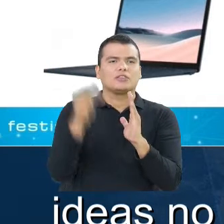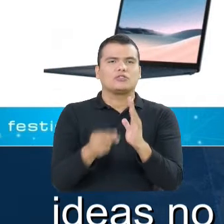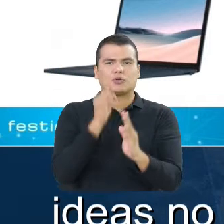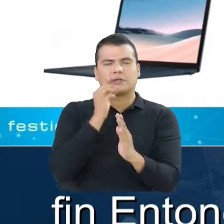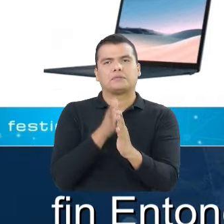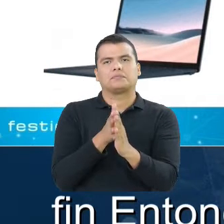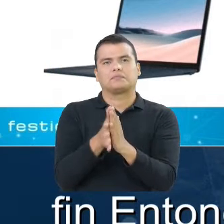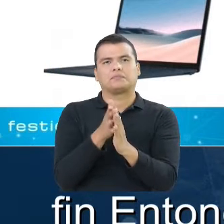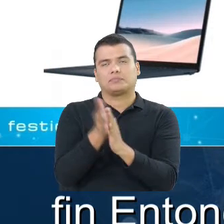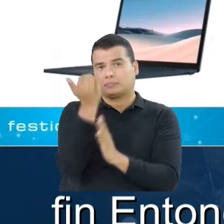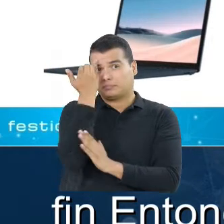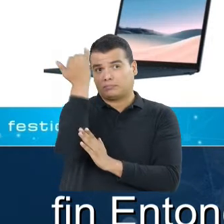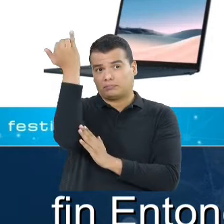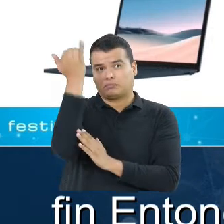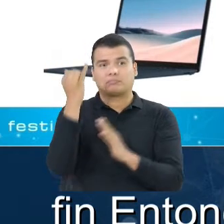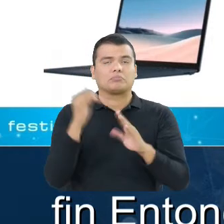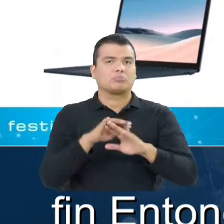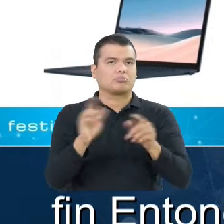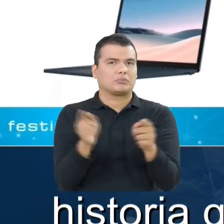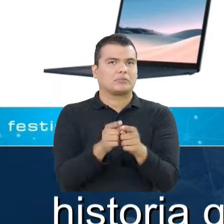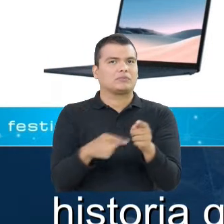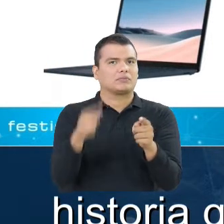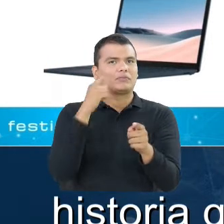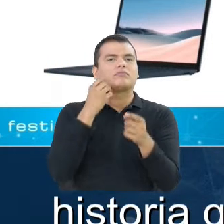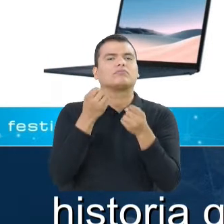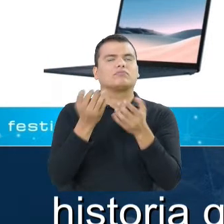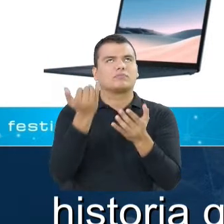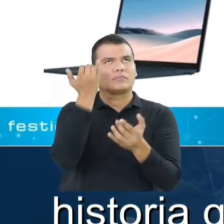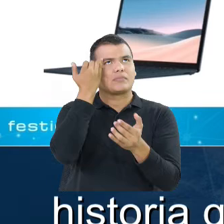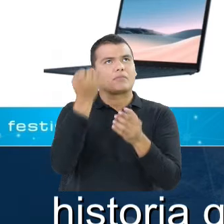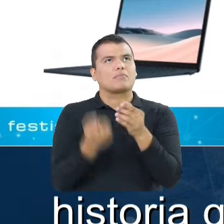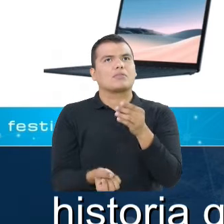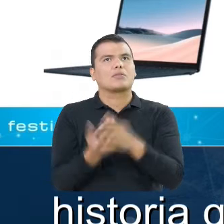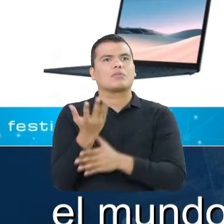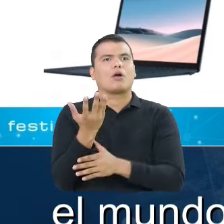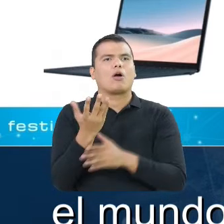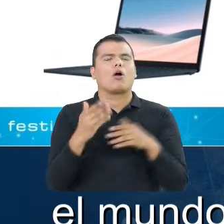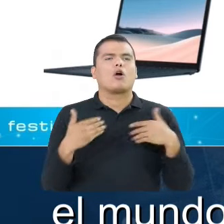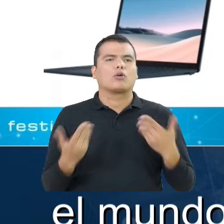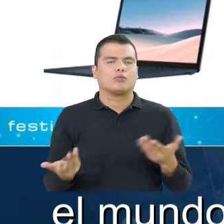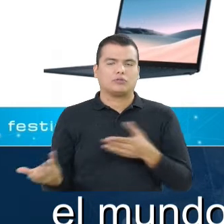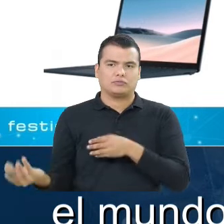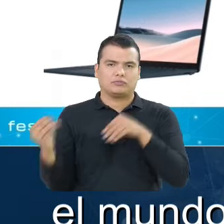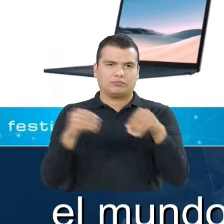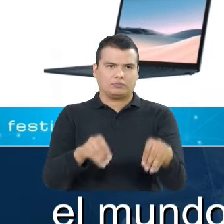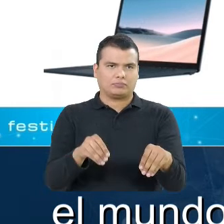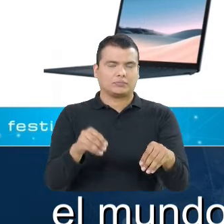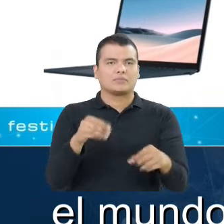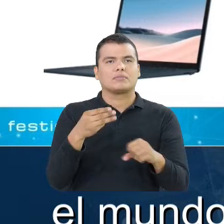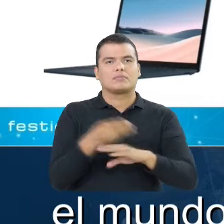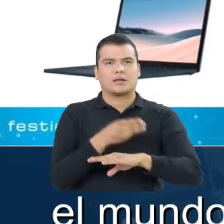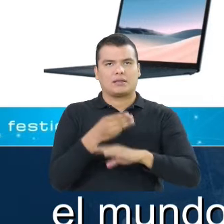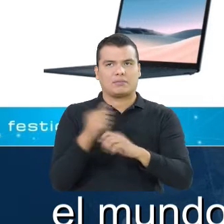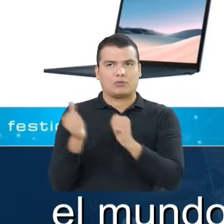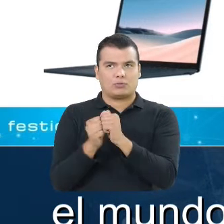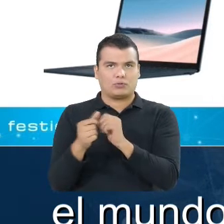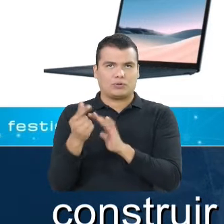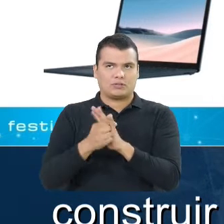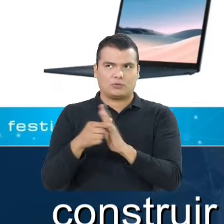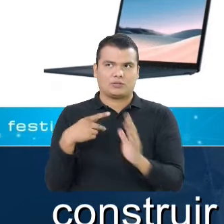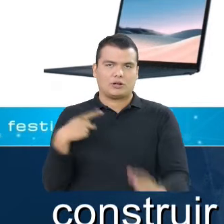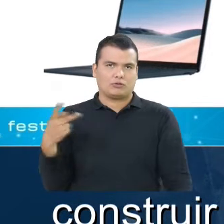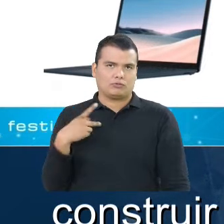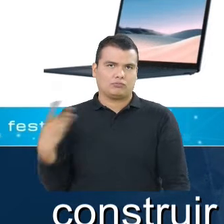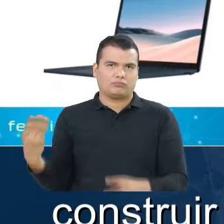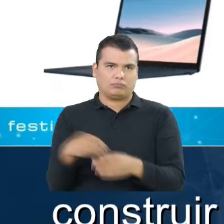el mundo de la idea y cómo podemos construir a partir de una idea. Apenas me mudé a Miami con mi esposa, nos mudamos juntos. Ella tiene un